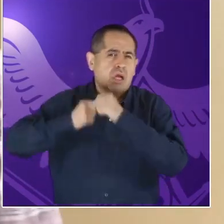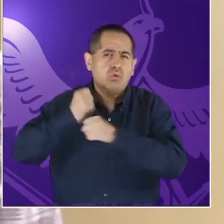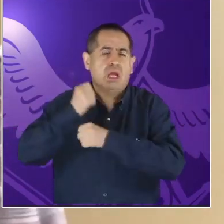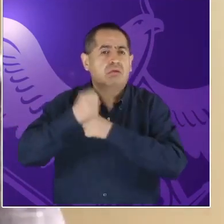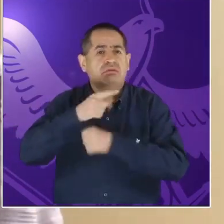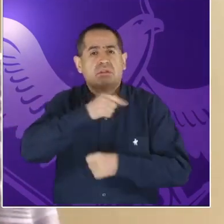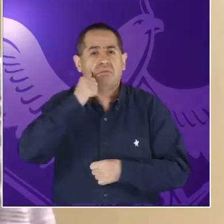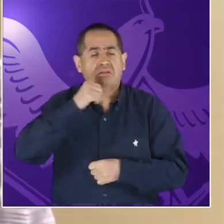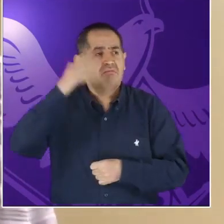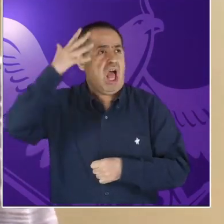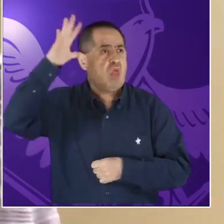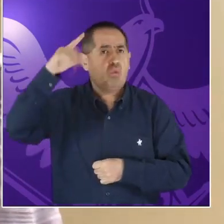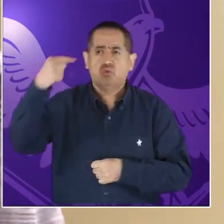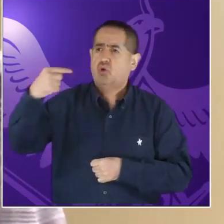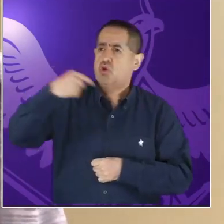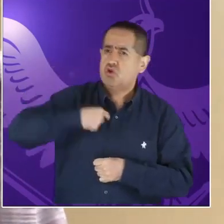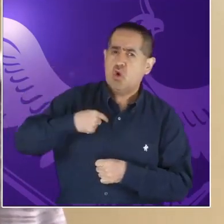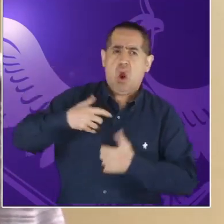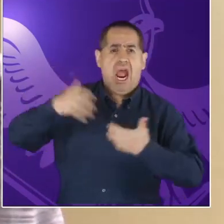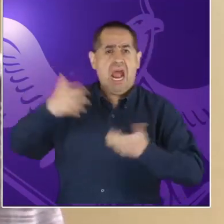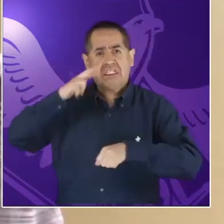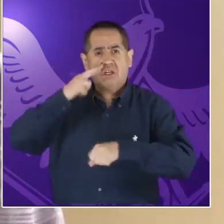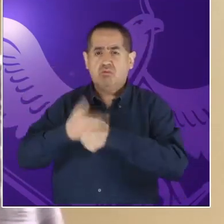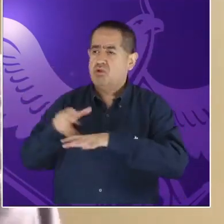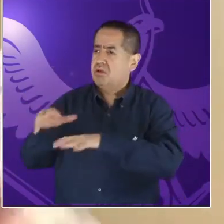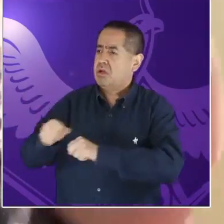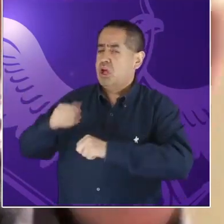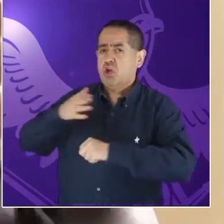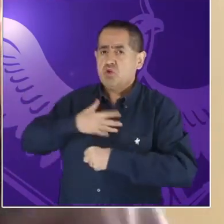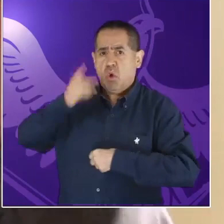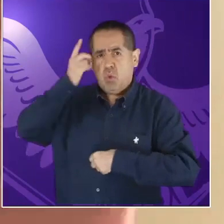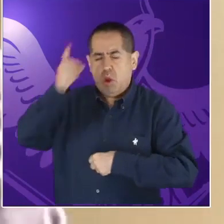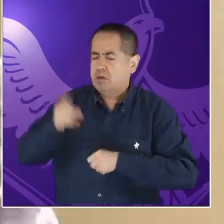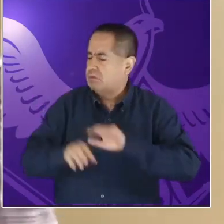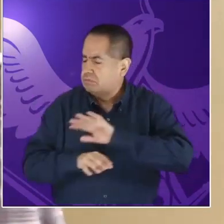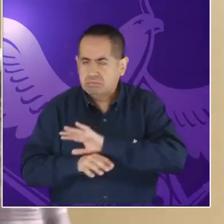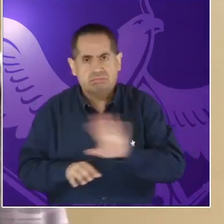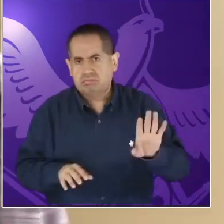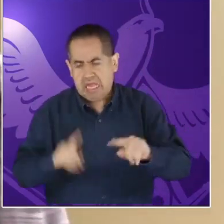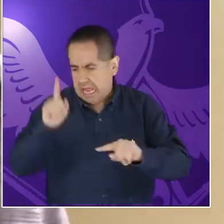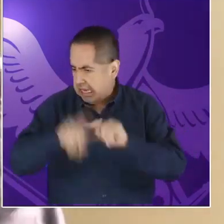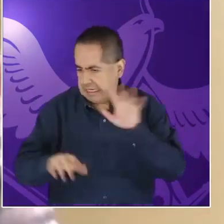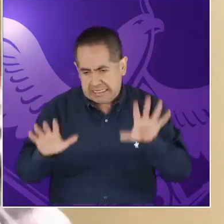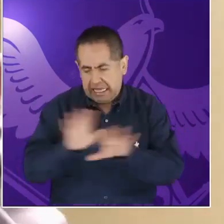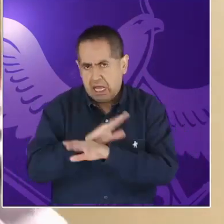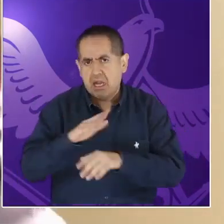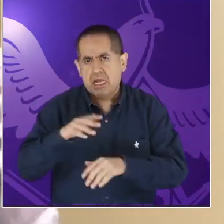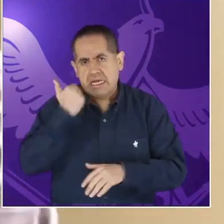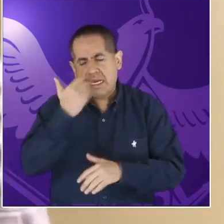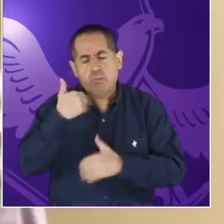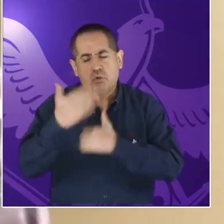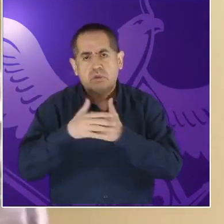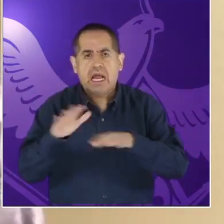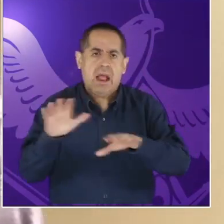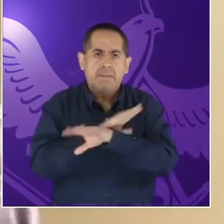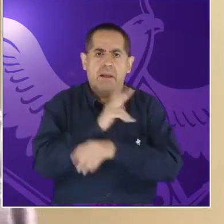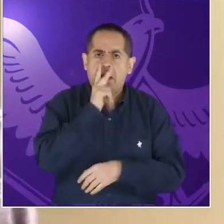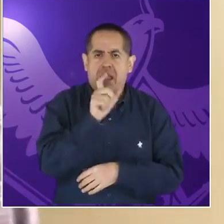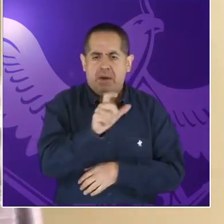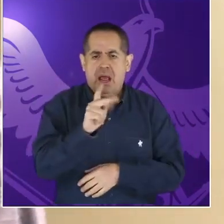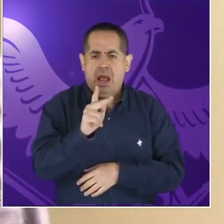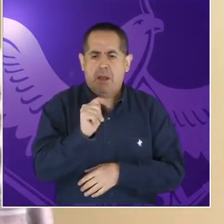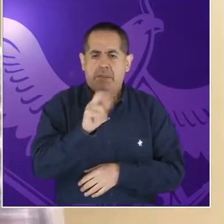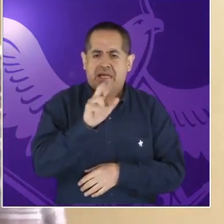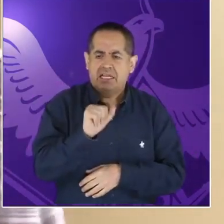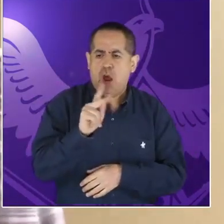civilización occidental, y tiene una mirada adultocéntrica. Yo creo que una reflexión más adelante es cambiarle el nombre a esa famosa expresión de